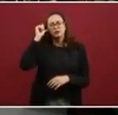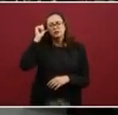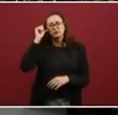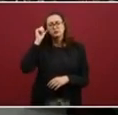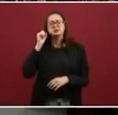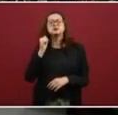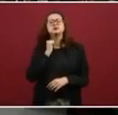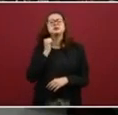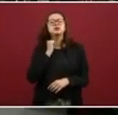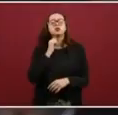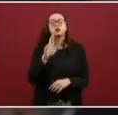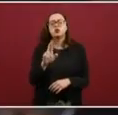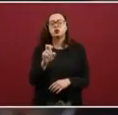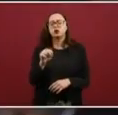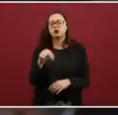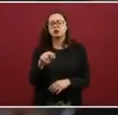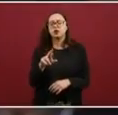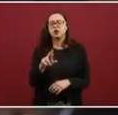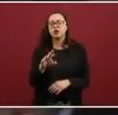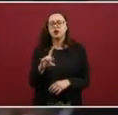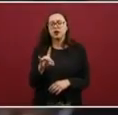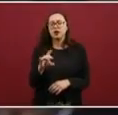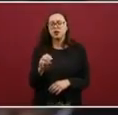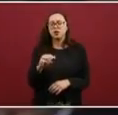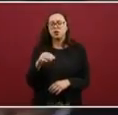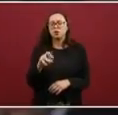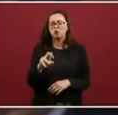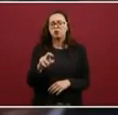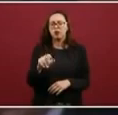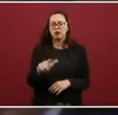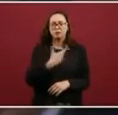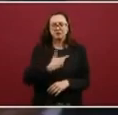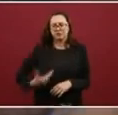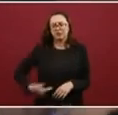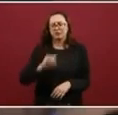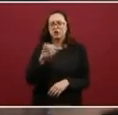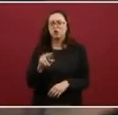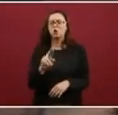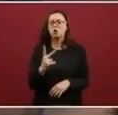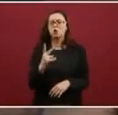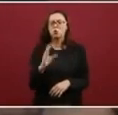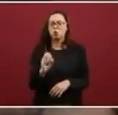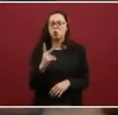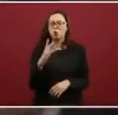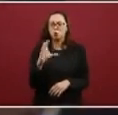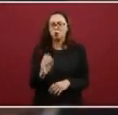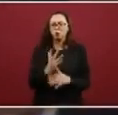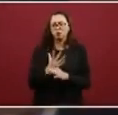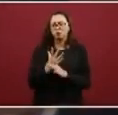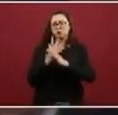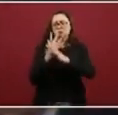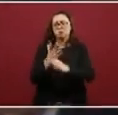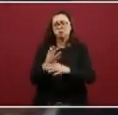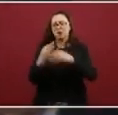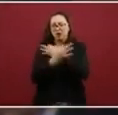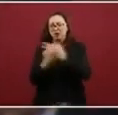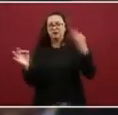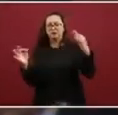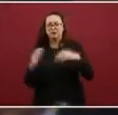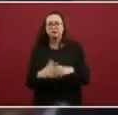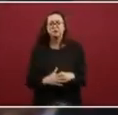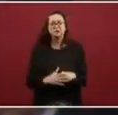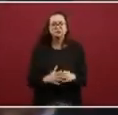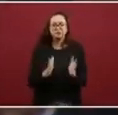senador Ricardo Monreal, el presidente de la Jucopo, decía que a ellos no se les había entregado el